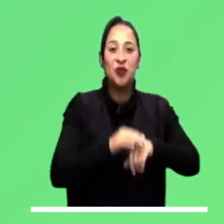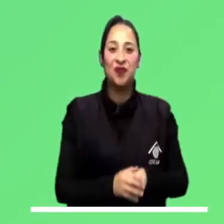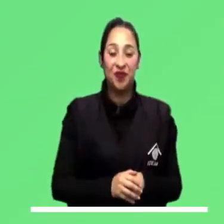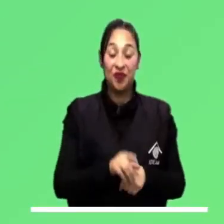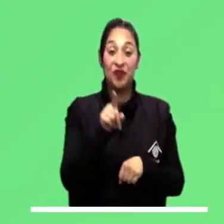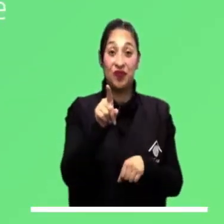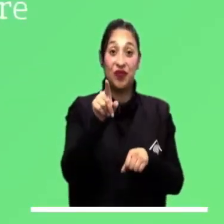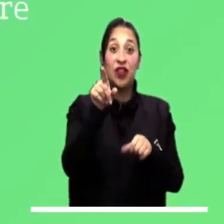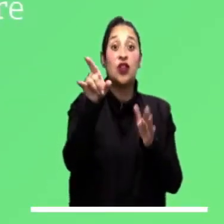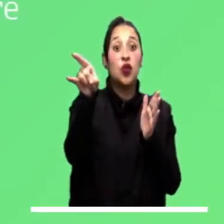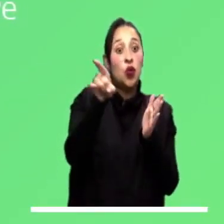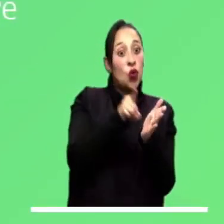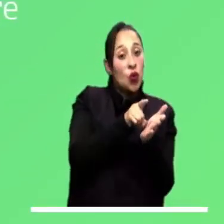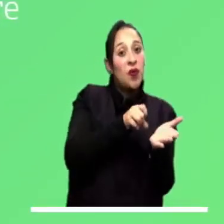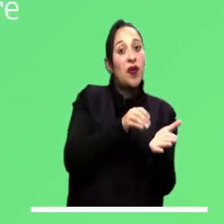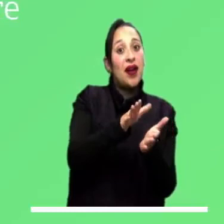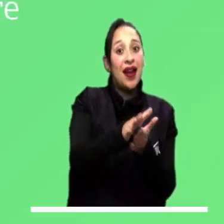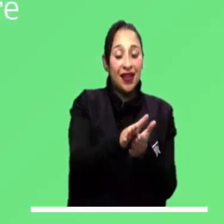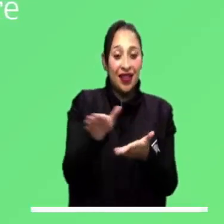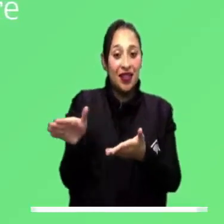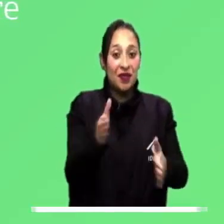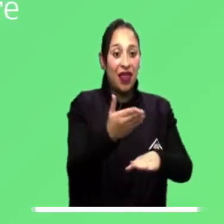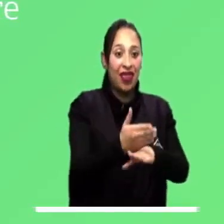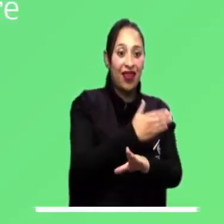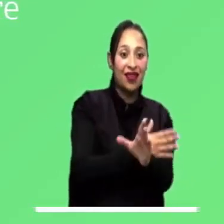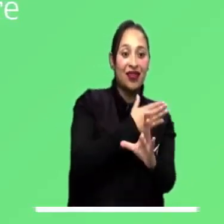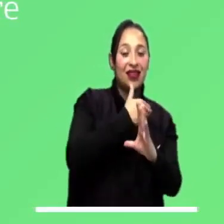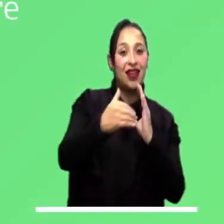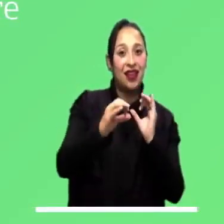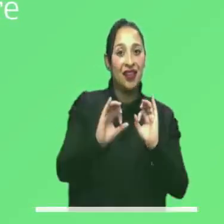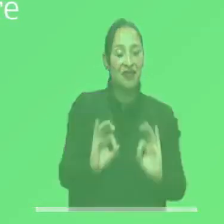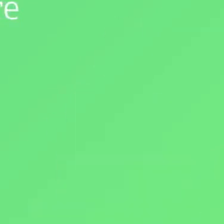Descárguela gratis, planee su día y tome las mejores decisiones.